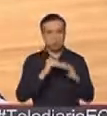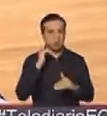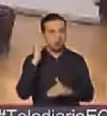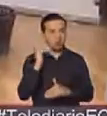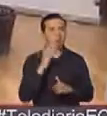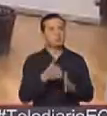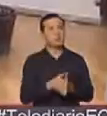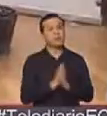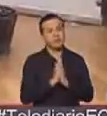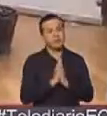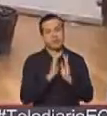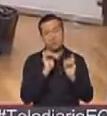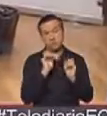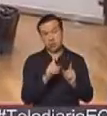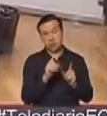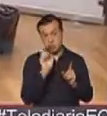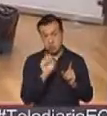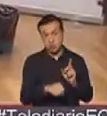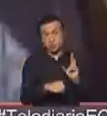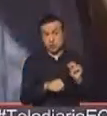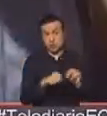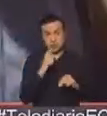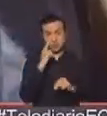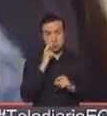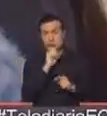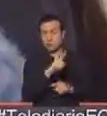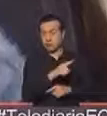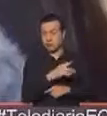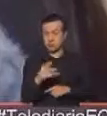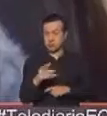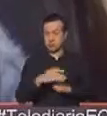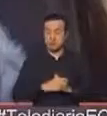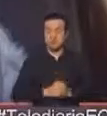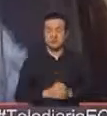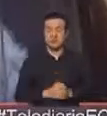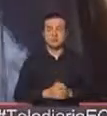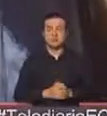país para consultar la disponibilidad. Valeria Villarroel, Medios Públicos.